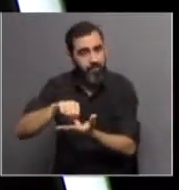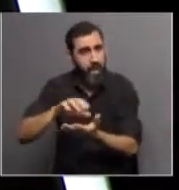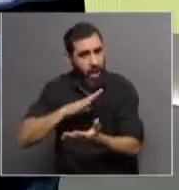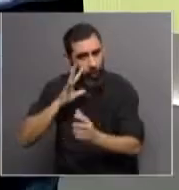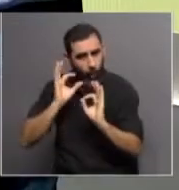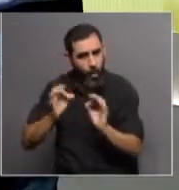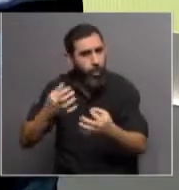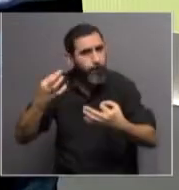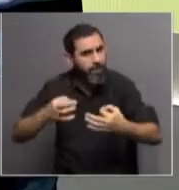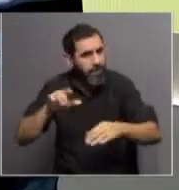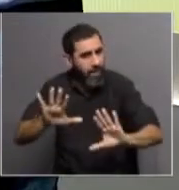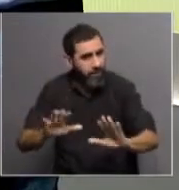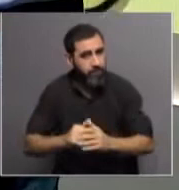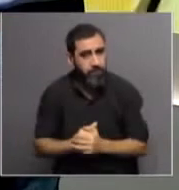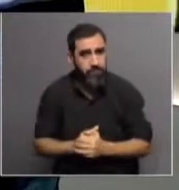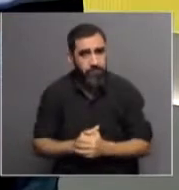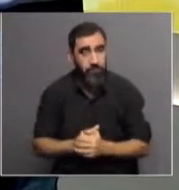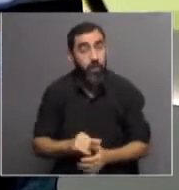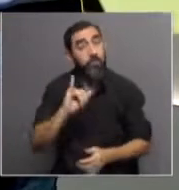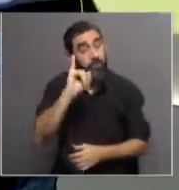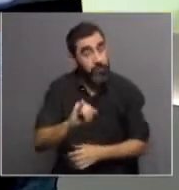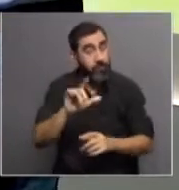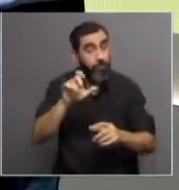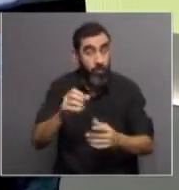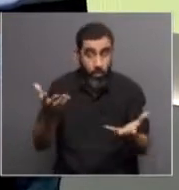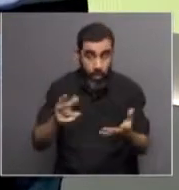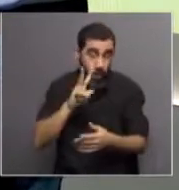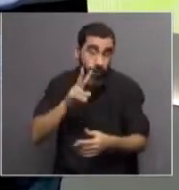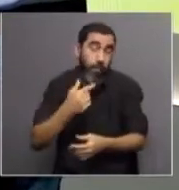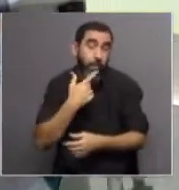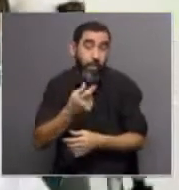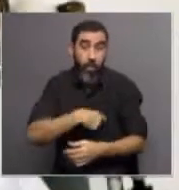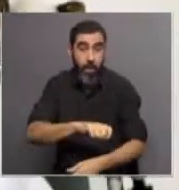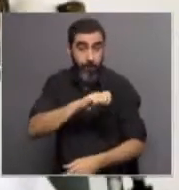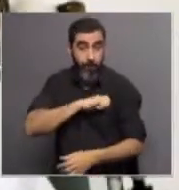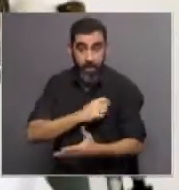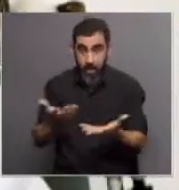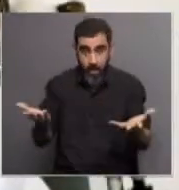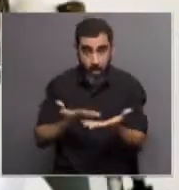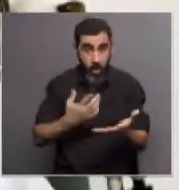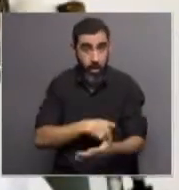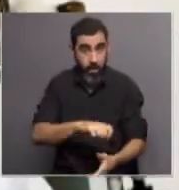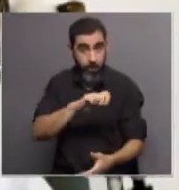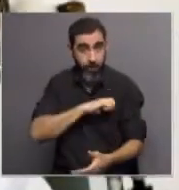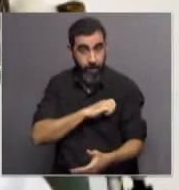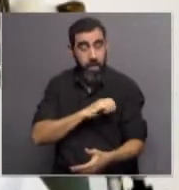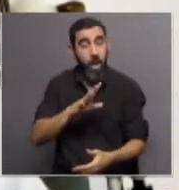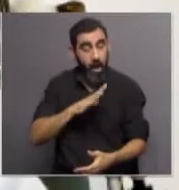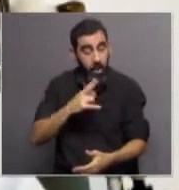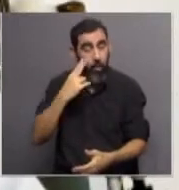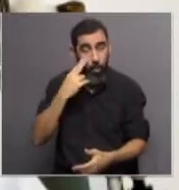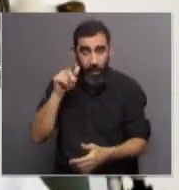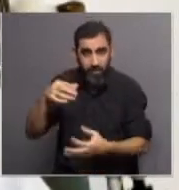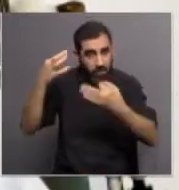a tener ahí? Sí, sin duda, y de hecho se están observando, por ejemplo, en España ahora en este momento hay un problema en ese